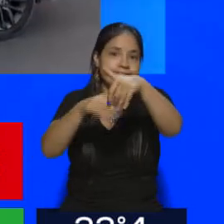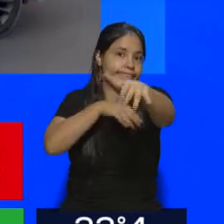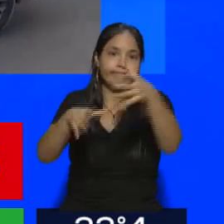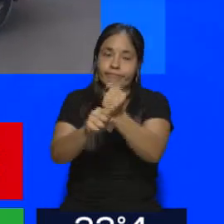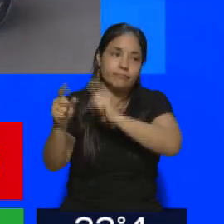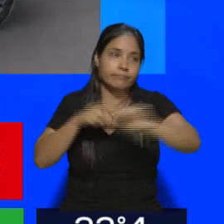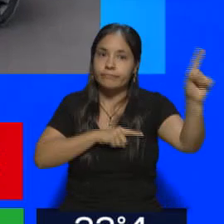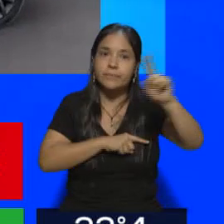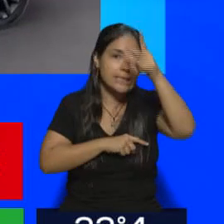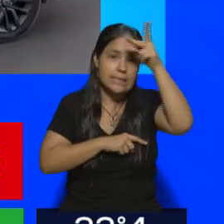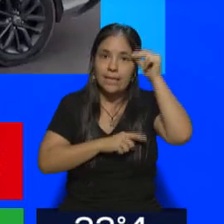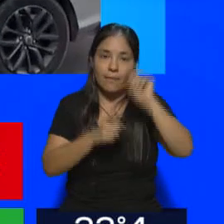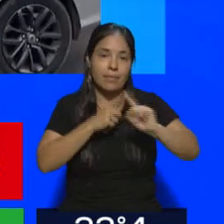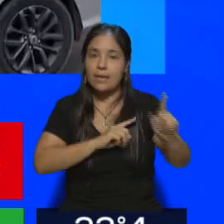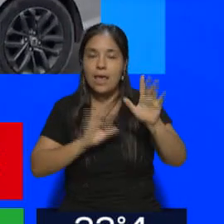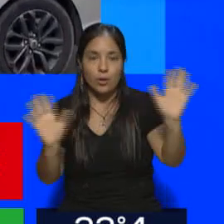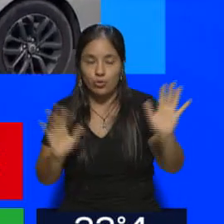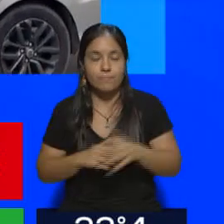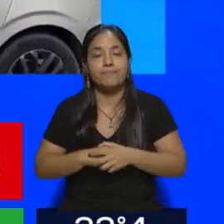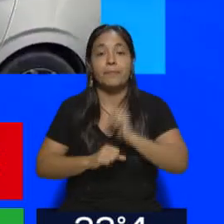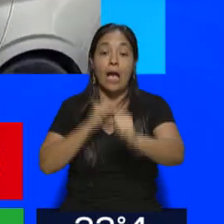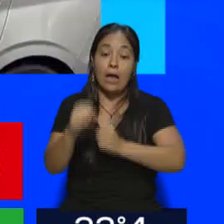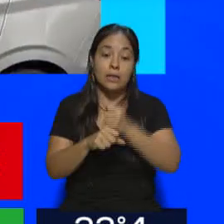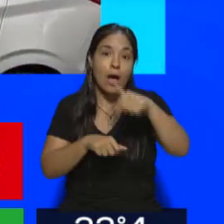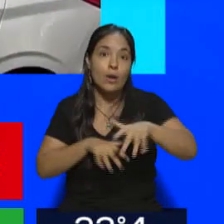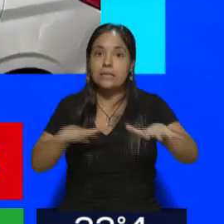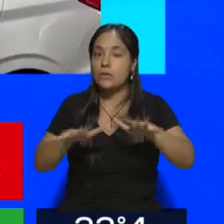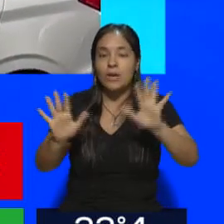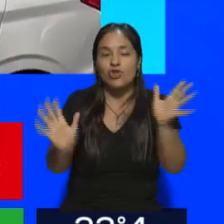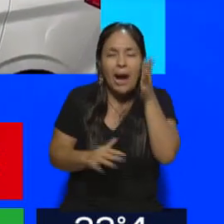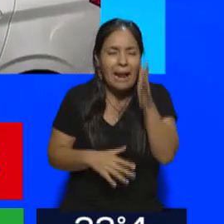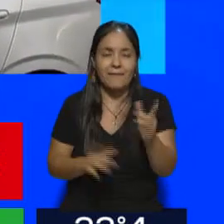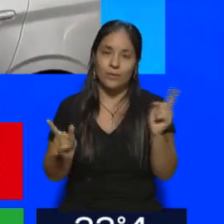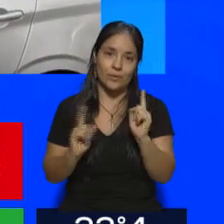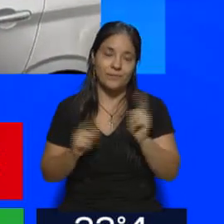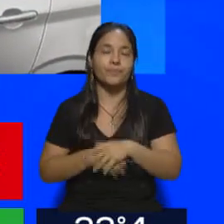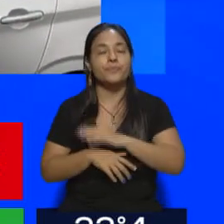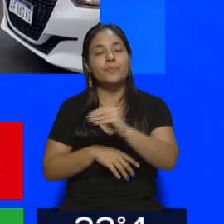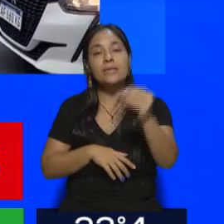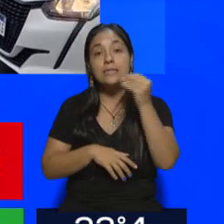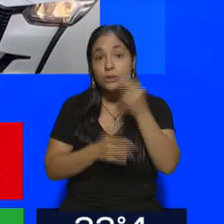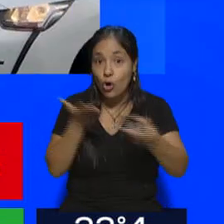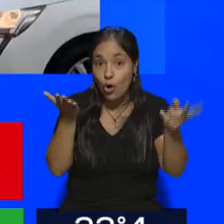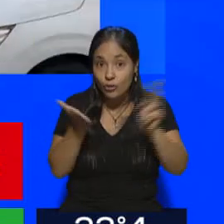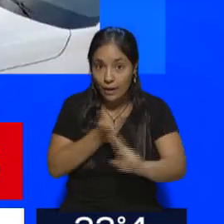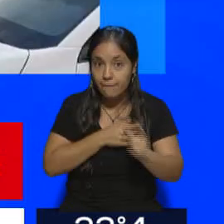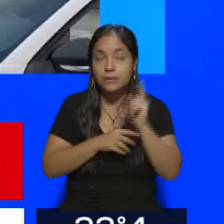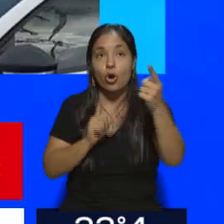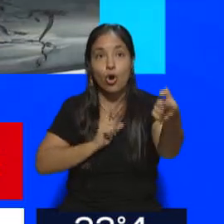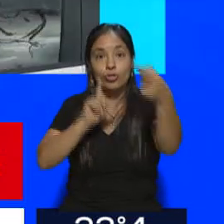hora, afortunadamente, no hay que lamentar situaciones indeseables. José Luis, vuelvo contigo y vayamos al